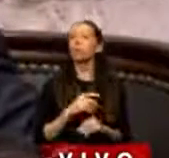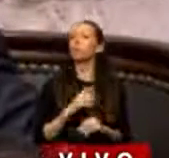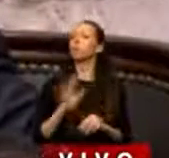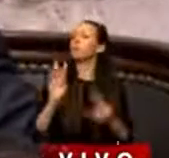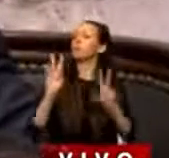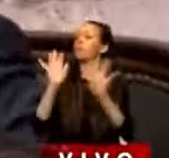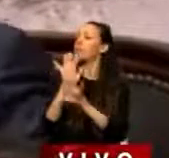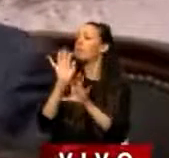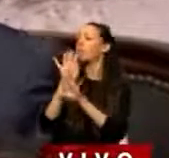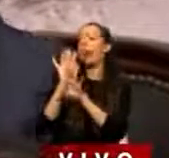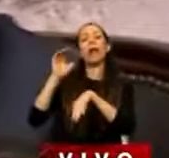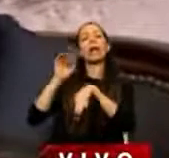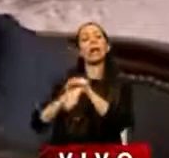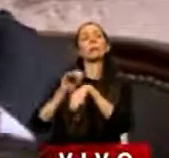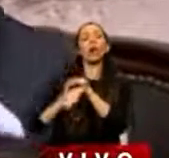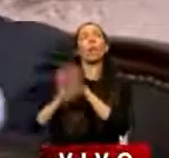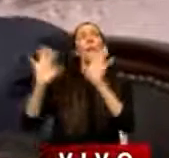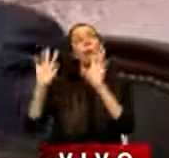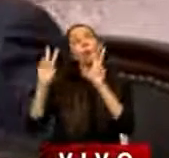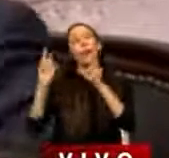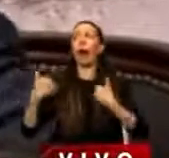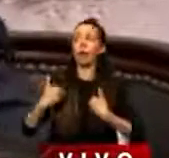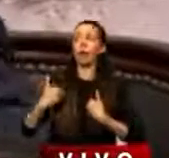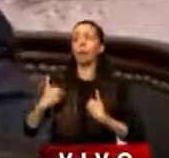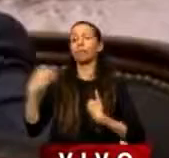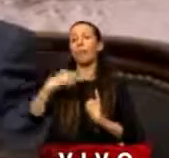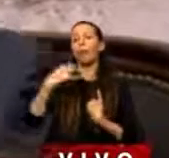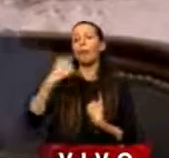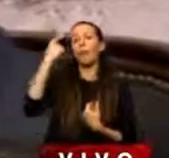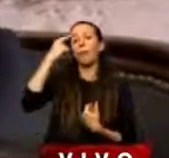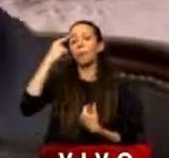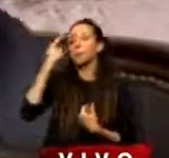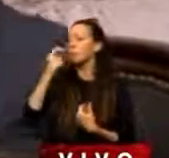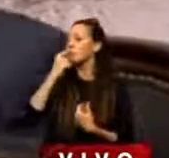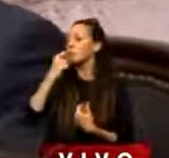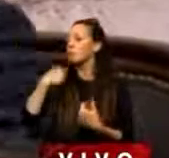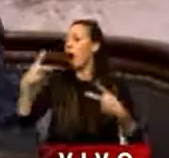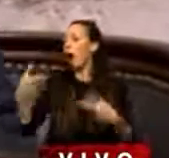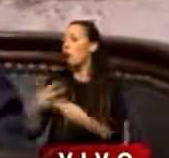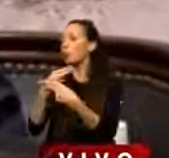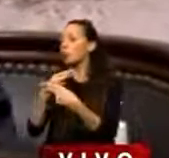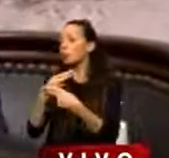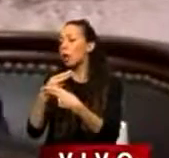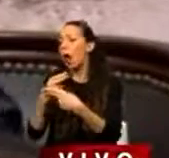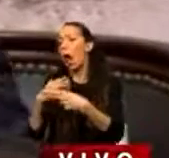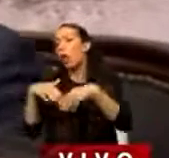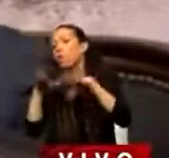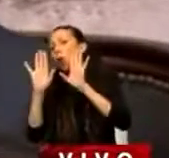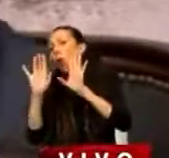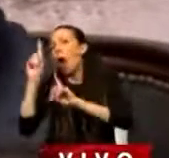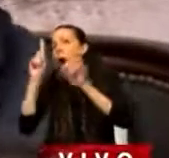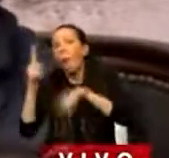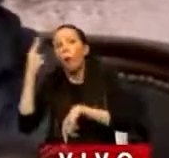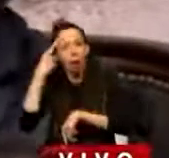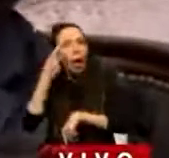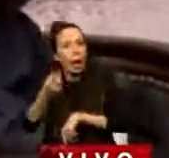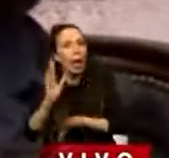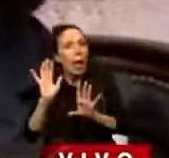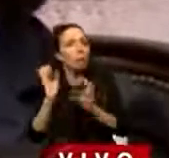responsabilidad, usted podría decir, bueno, entonces hacer el ajuste y quizás alguien lo compra y dice,